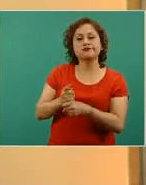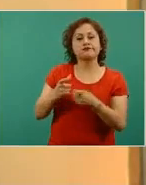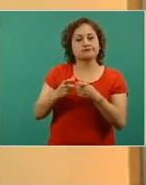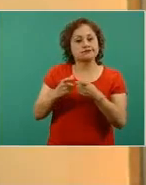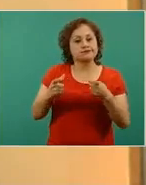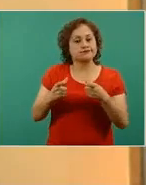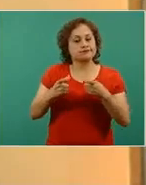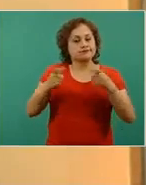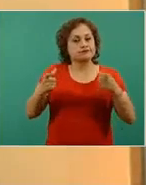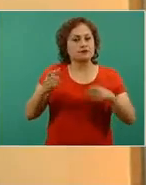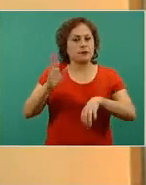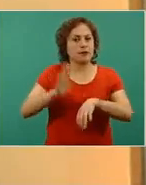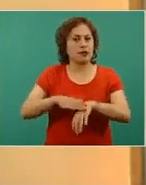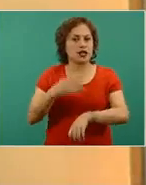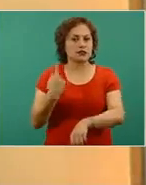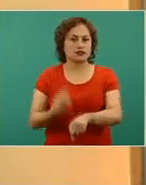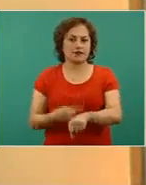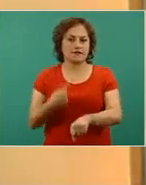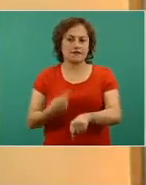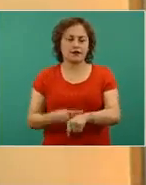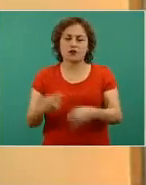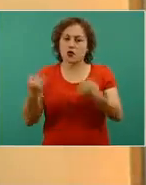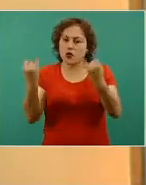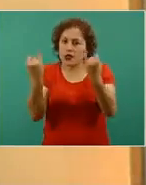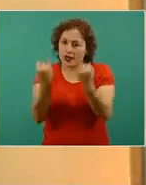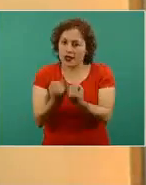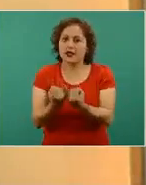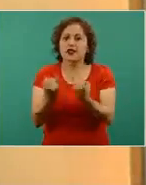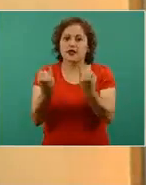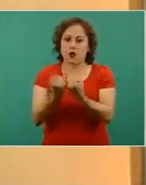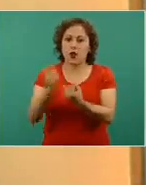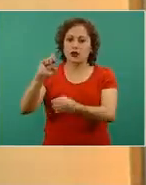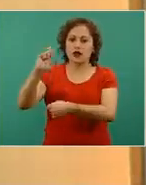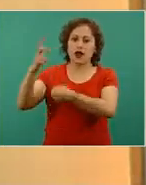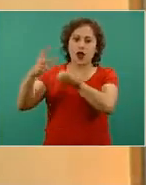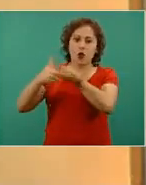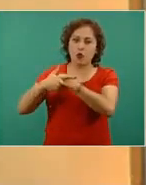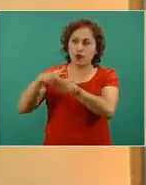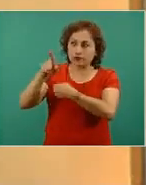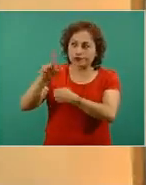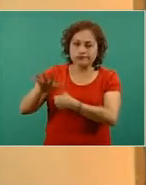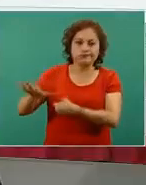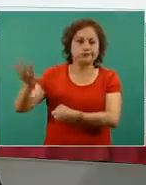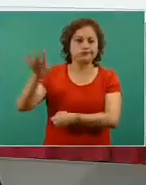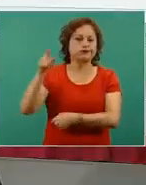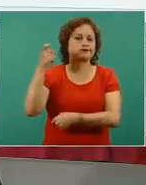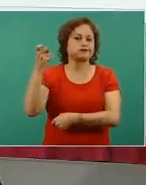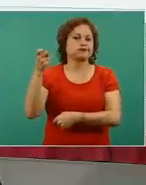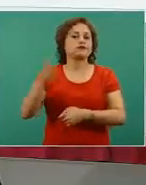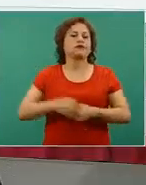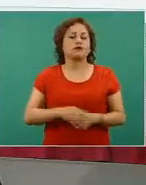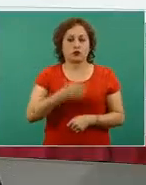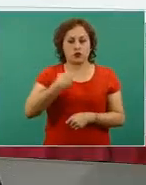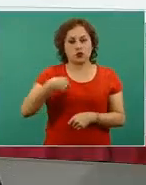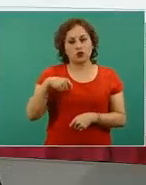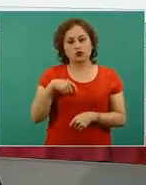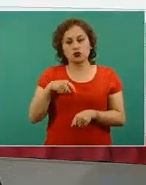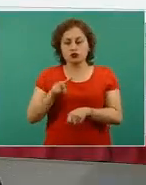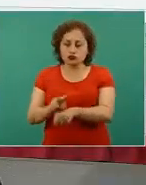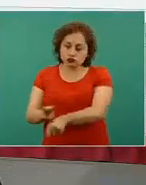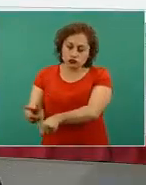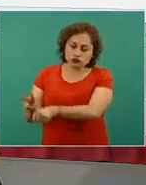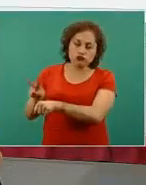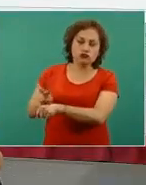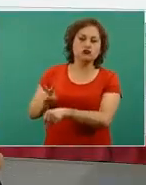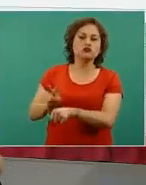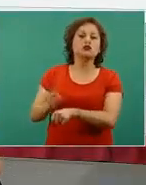y visualizamos este mismo comportamiento para Europa. En este momento también hemos estado muy pendientes de la situación que está